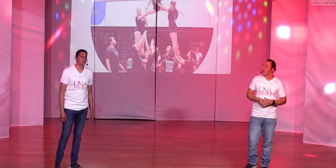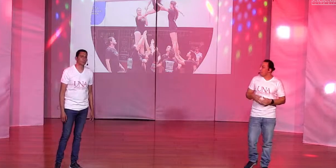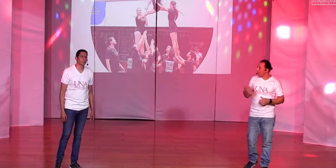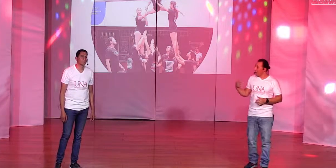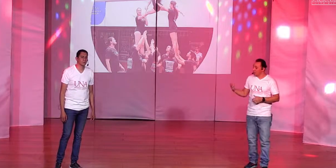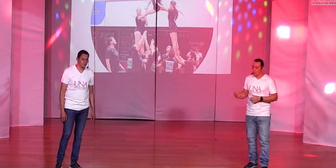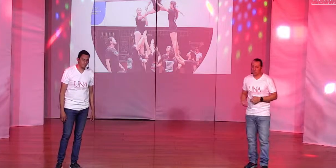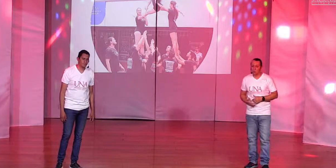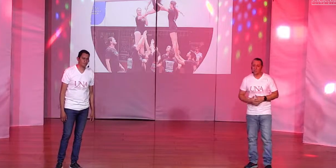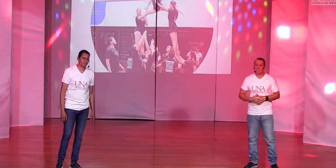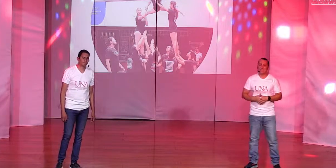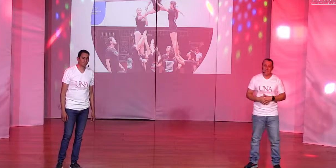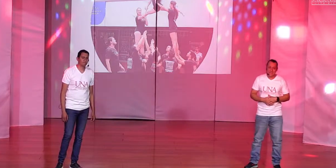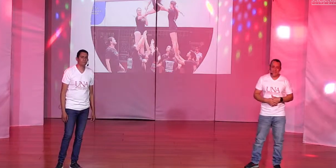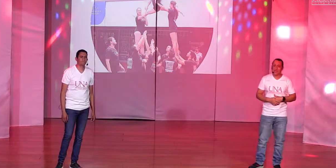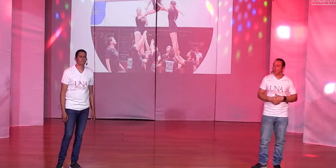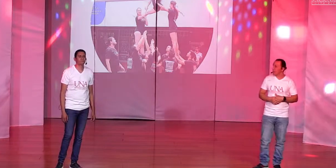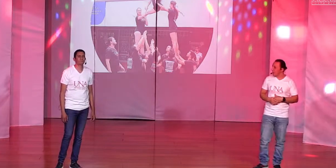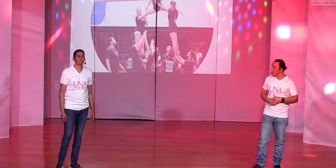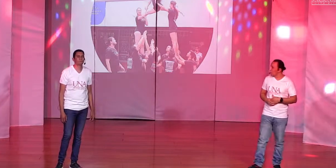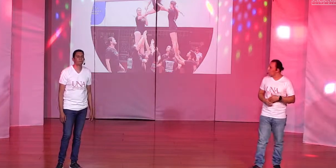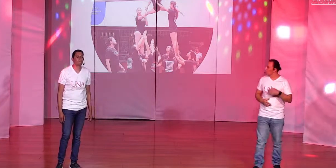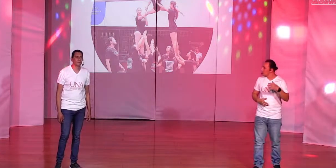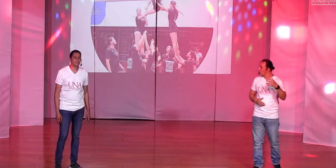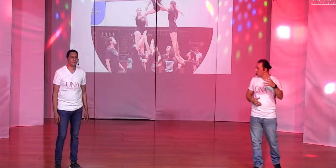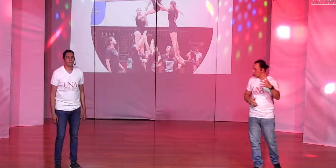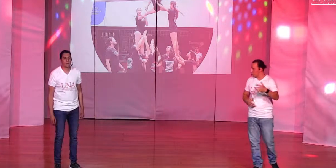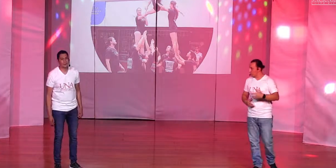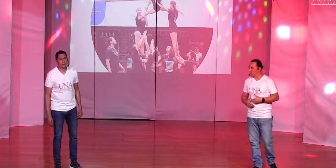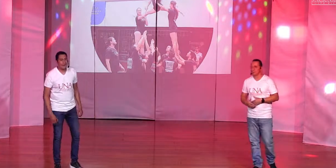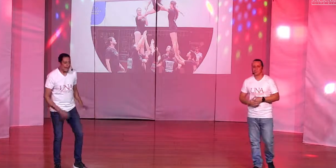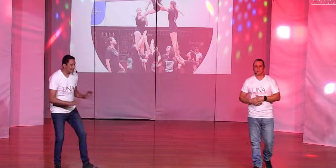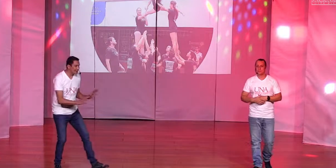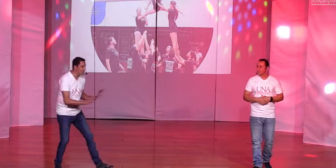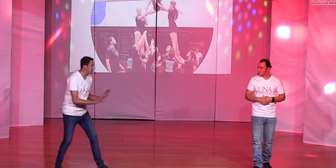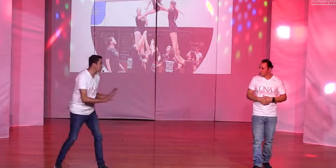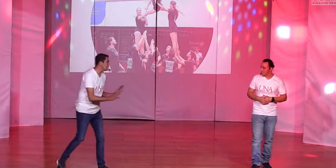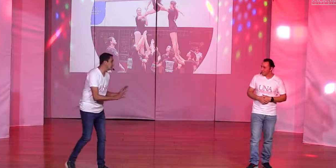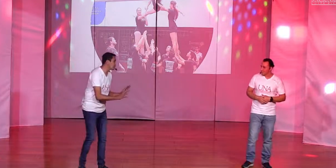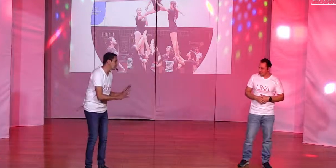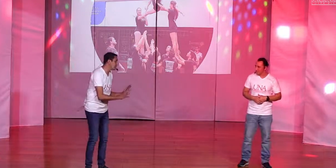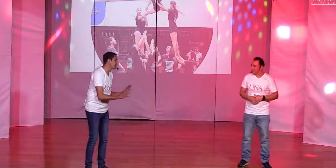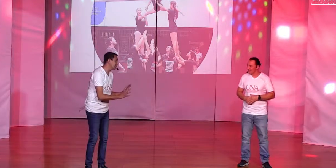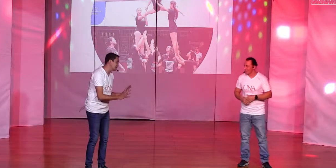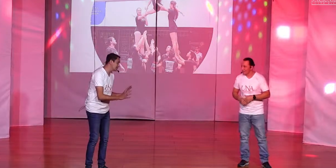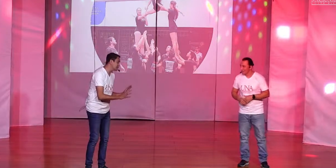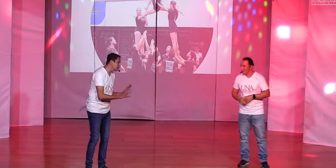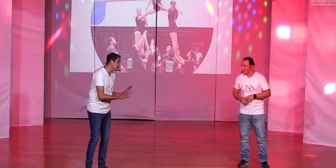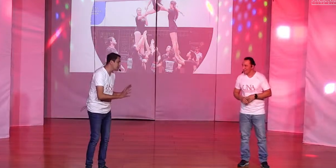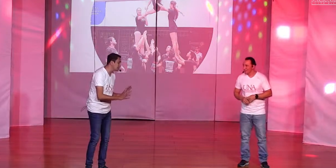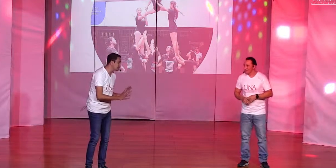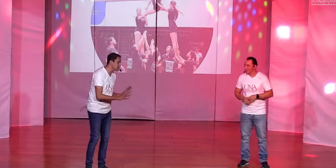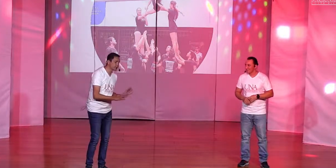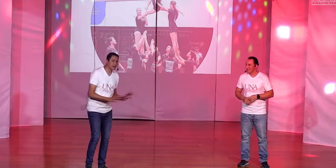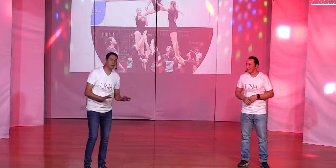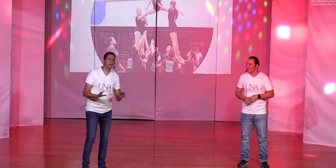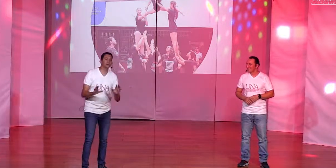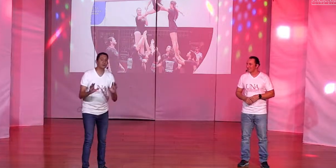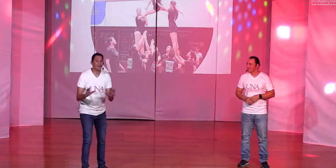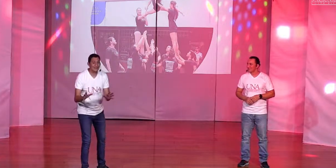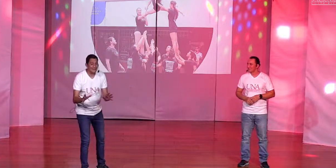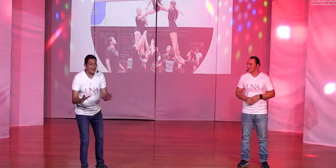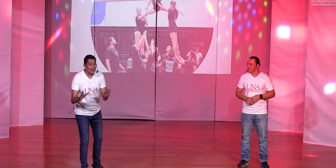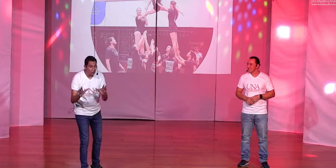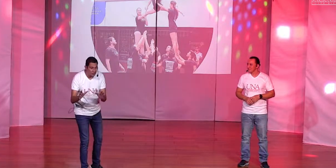biblioteca. Y para eso tenemos el siguiente video con mucha información. Antes de eso, Marito, recuerde que también siempre lo decimos, que